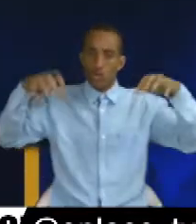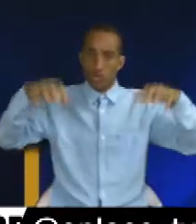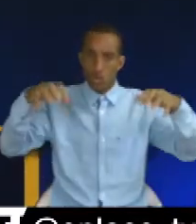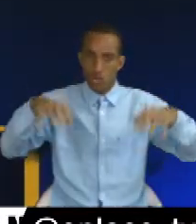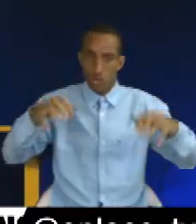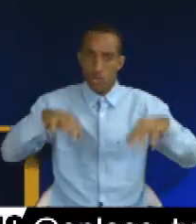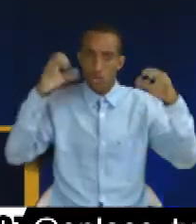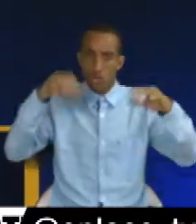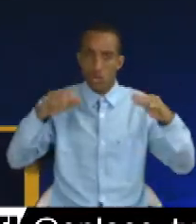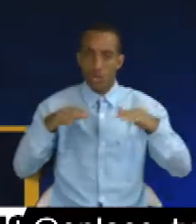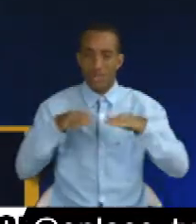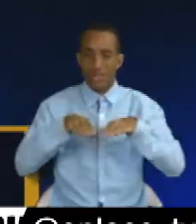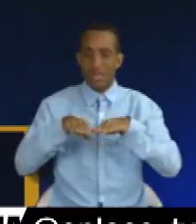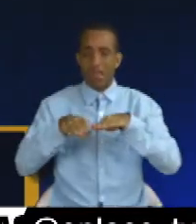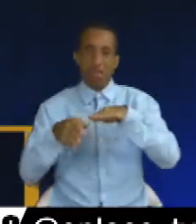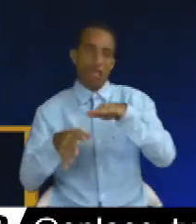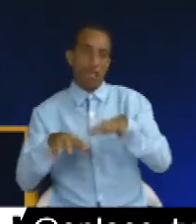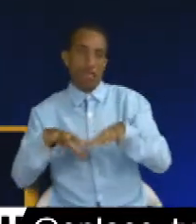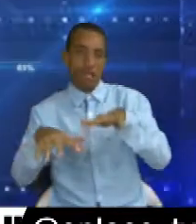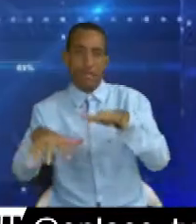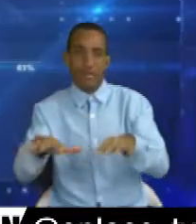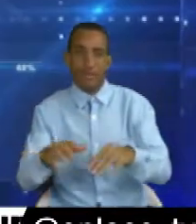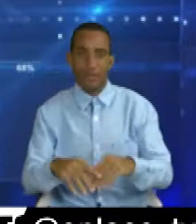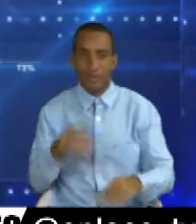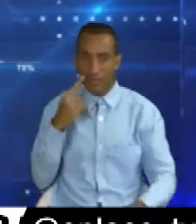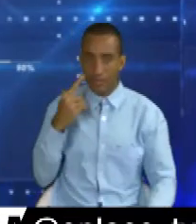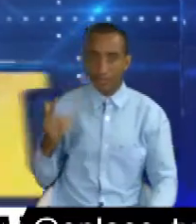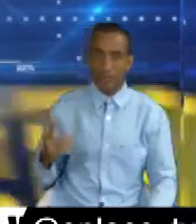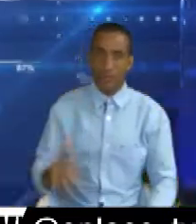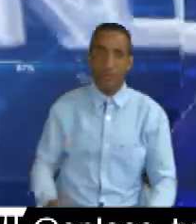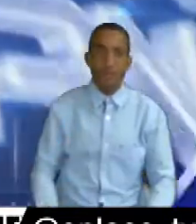deterioraron la vía, quedó convertida en un cráter.